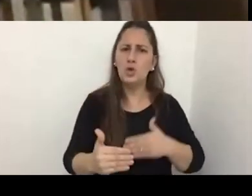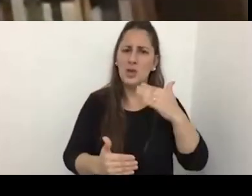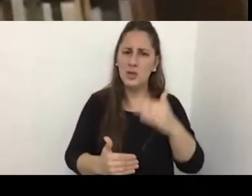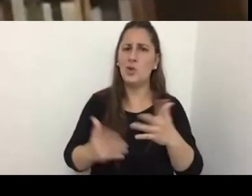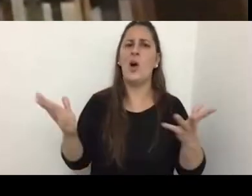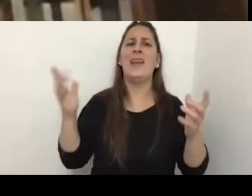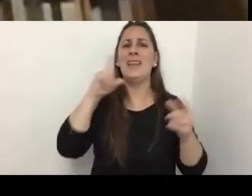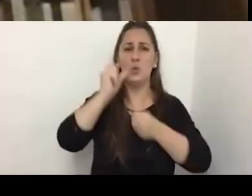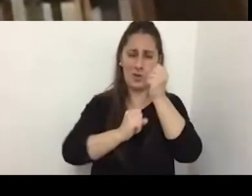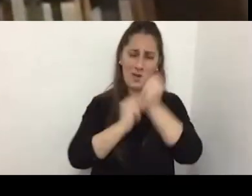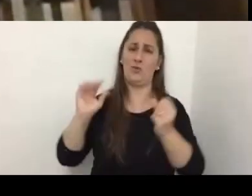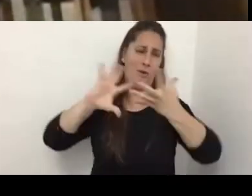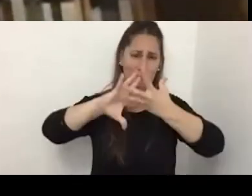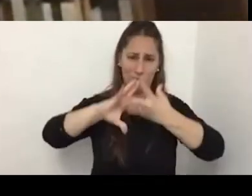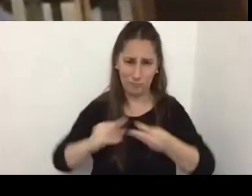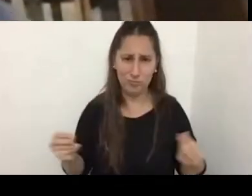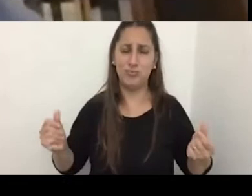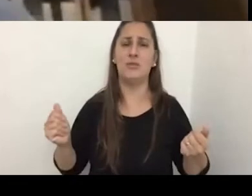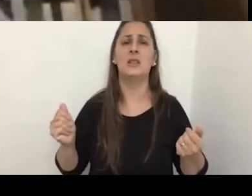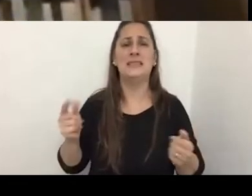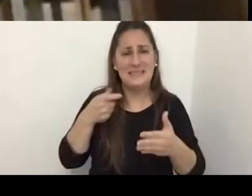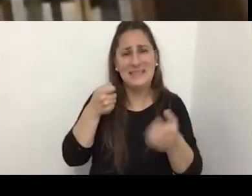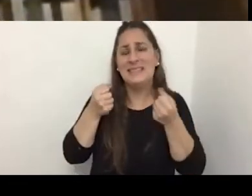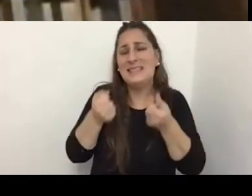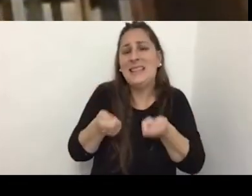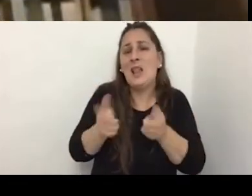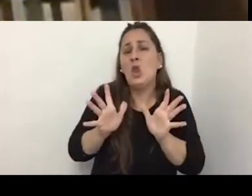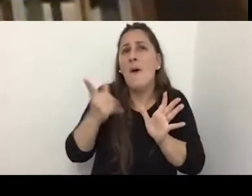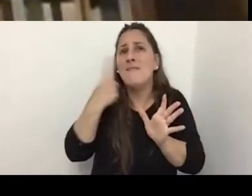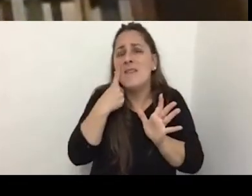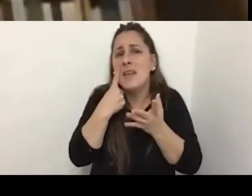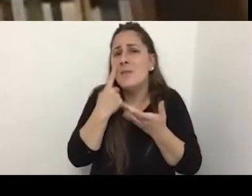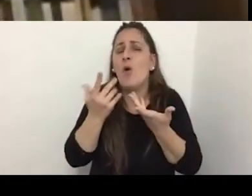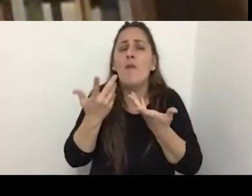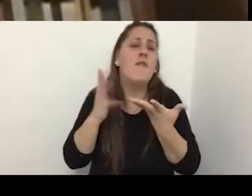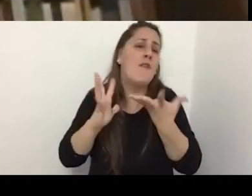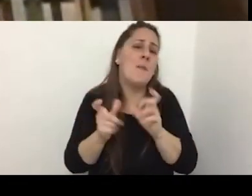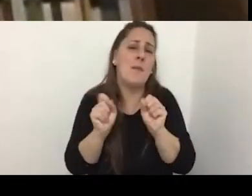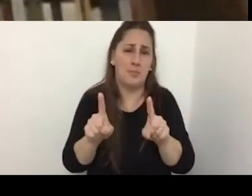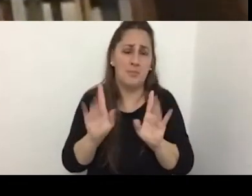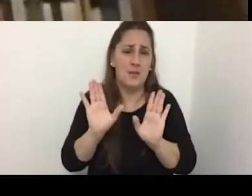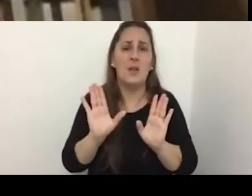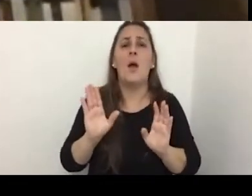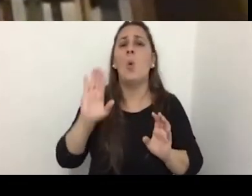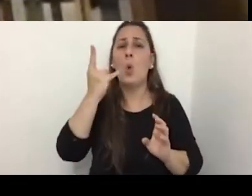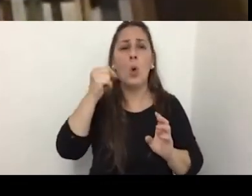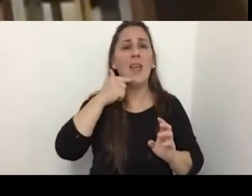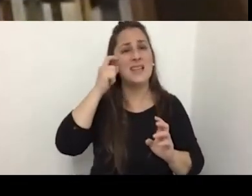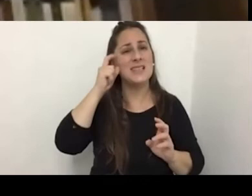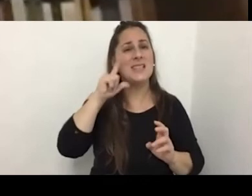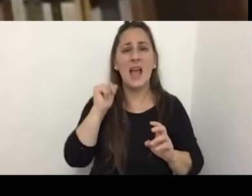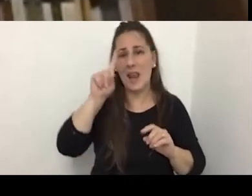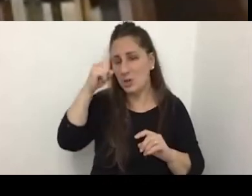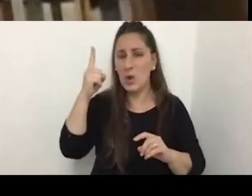desindustrialización que trató de sobrevivir como podía. Ahora, no veo burguesía nacional porque no veo reinversión en el